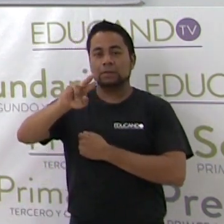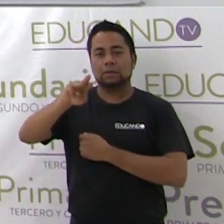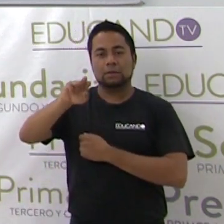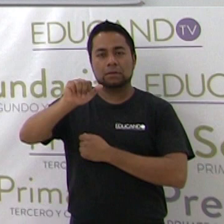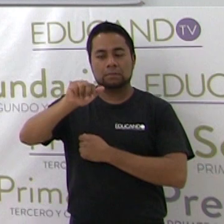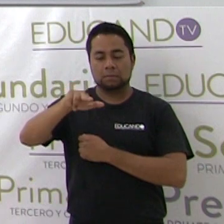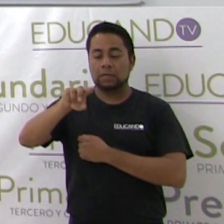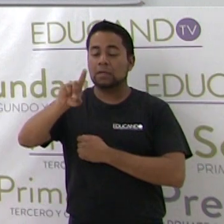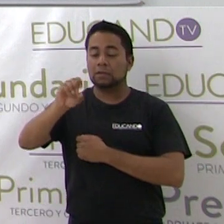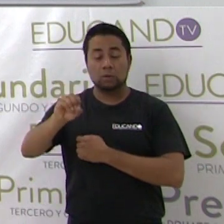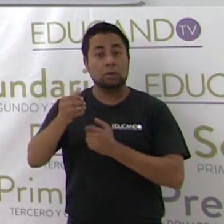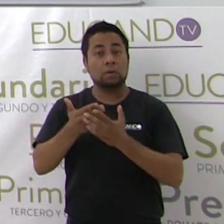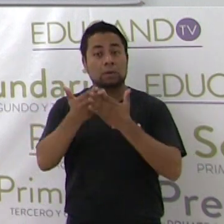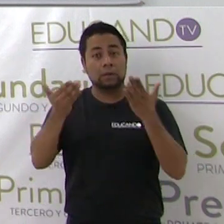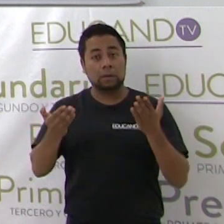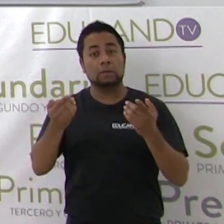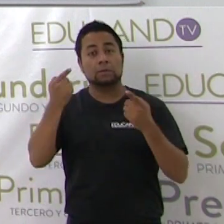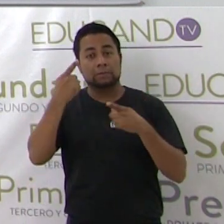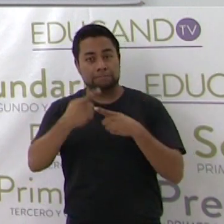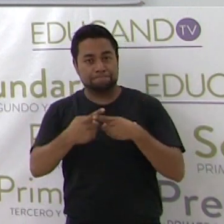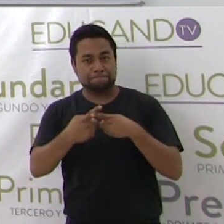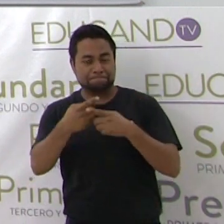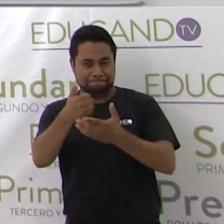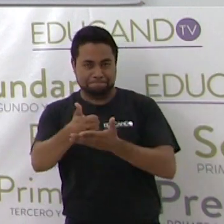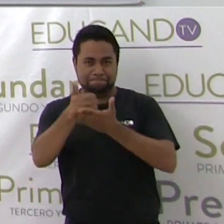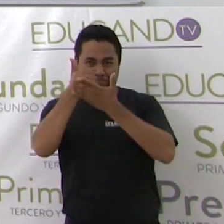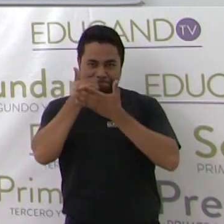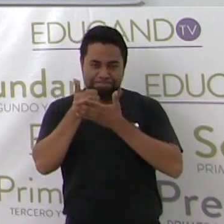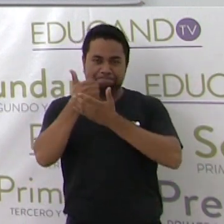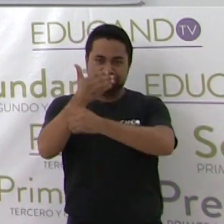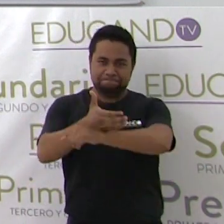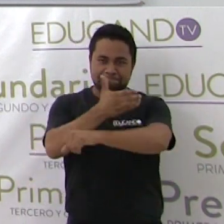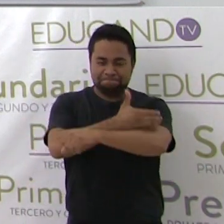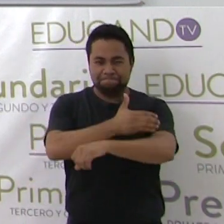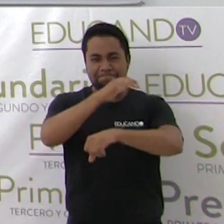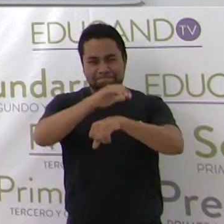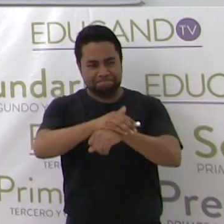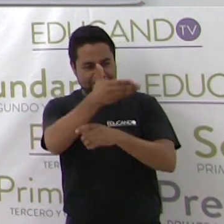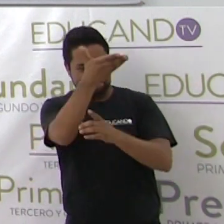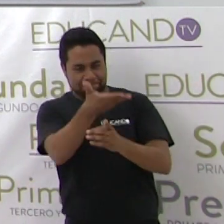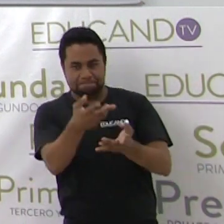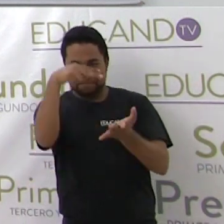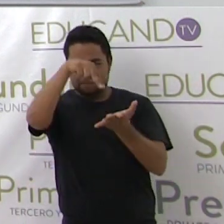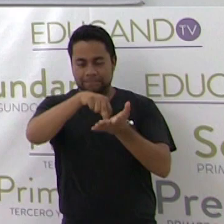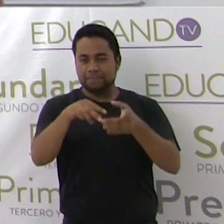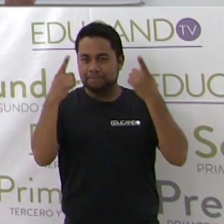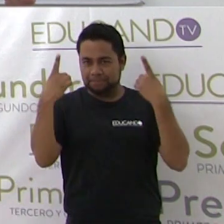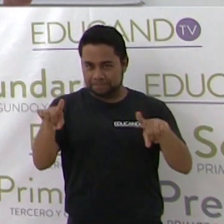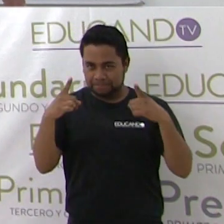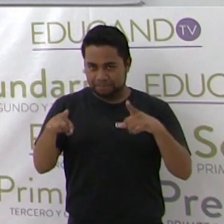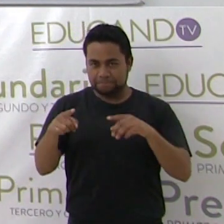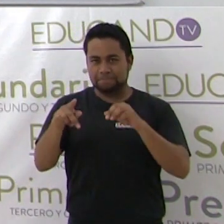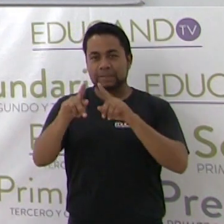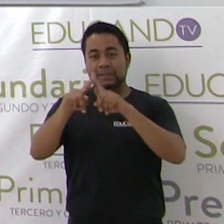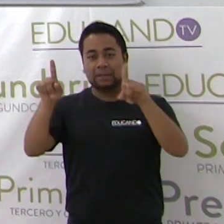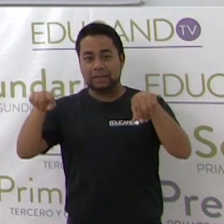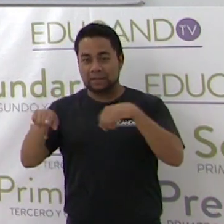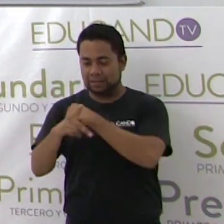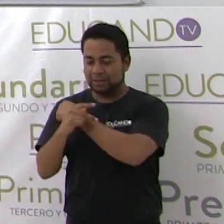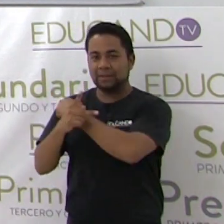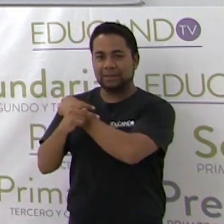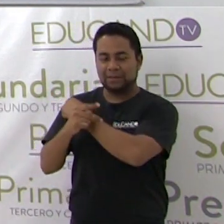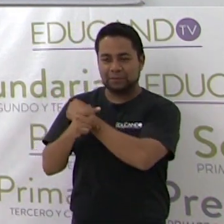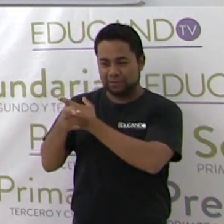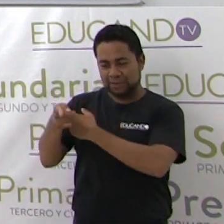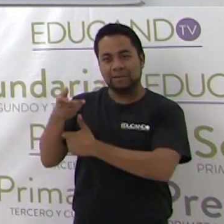Mendoza y en esta ocasión nos está acompañando nuestro amigo David Ramírez, quien se encuentra en el recuadro de abajo de